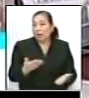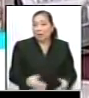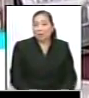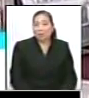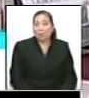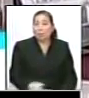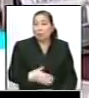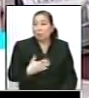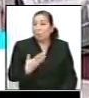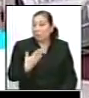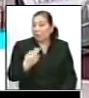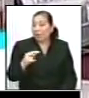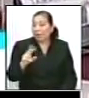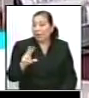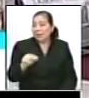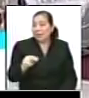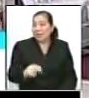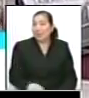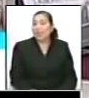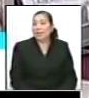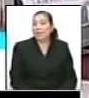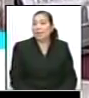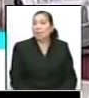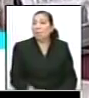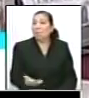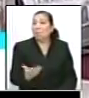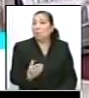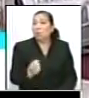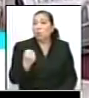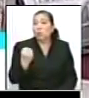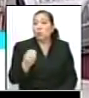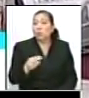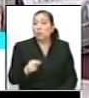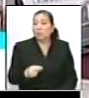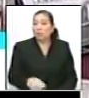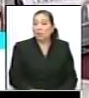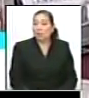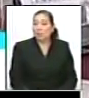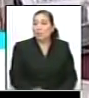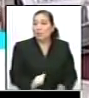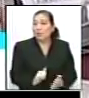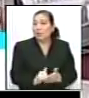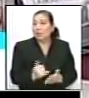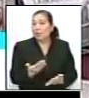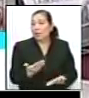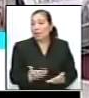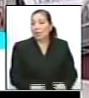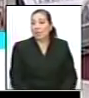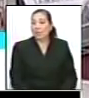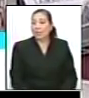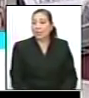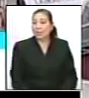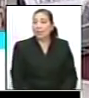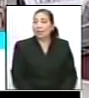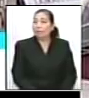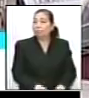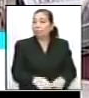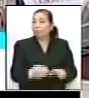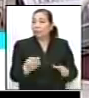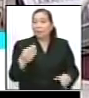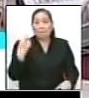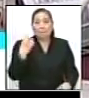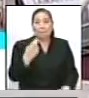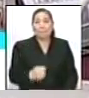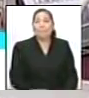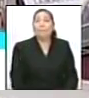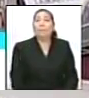solo podemos negar una solicitud de la Corte Suprema si es que hay motivaciones abiertamente